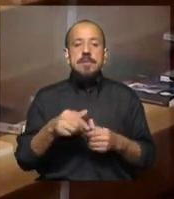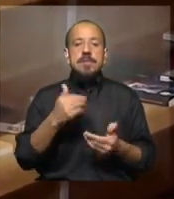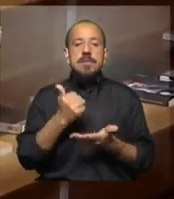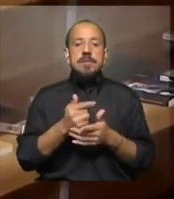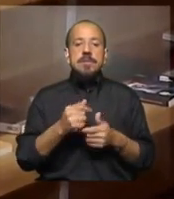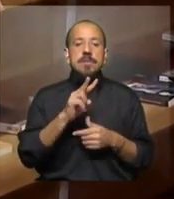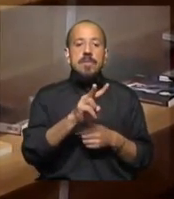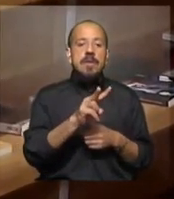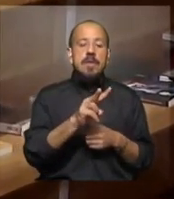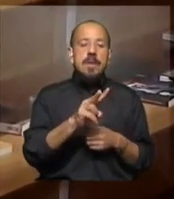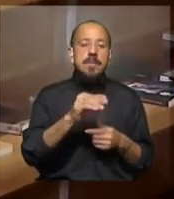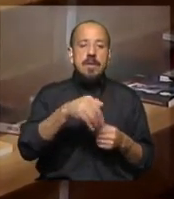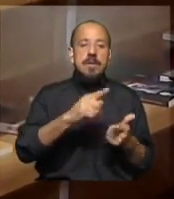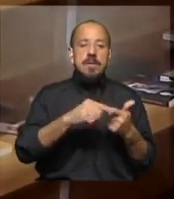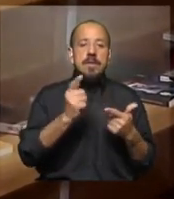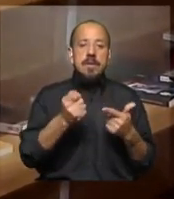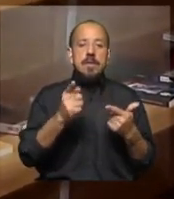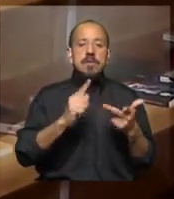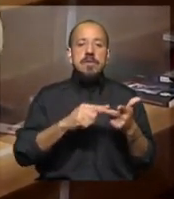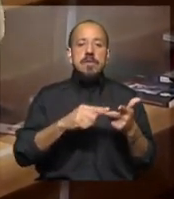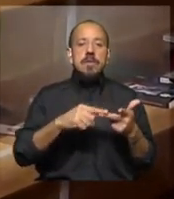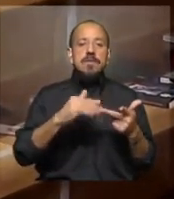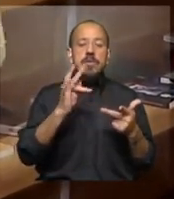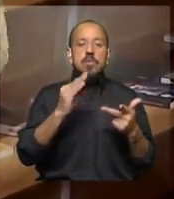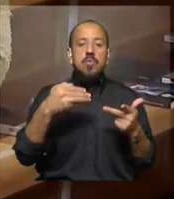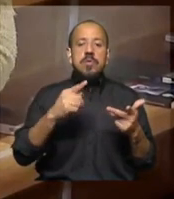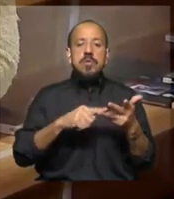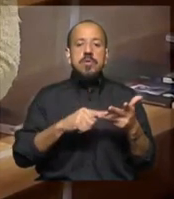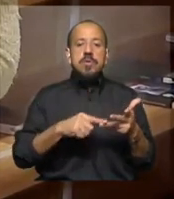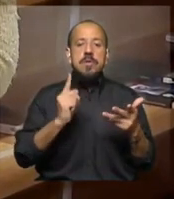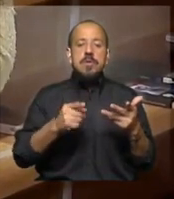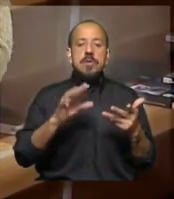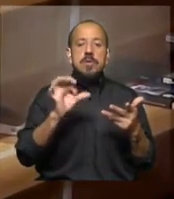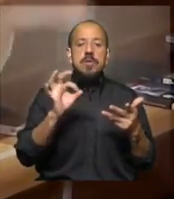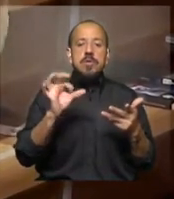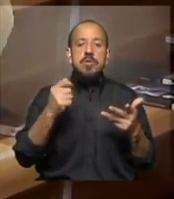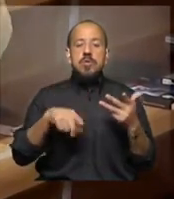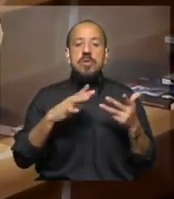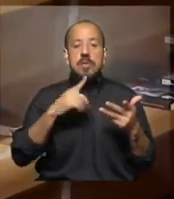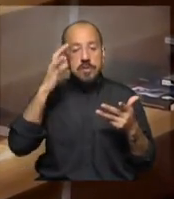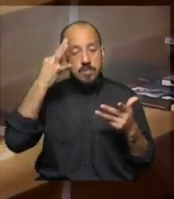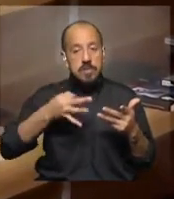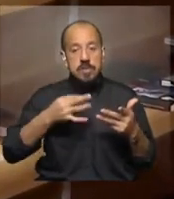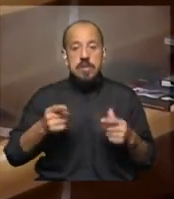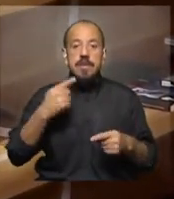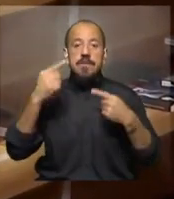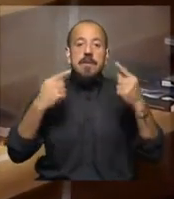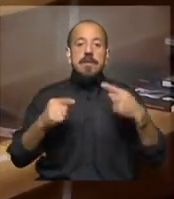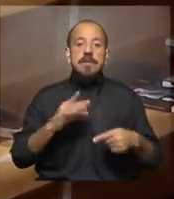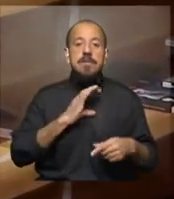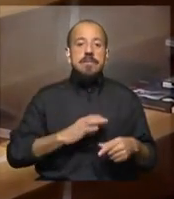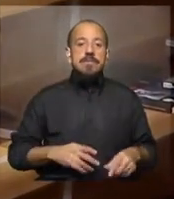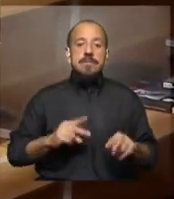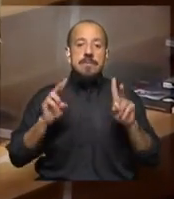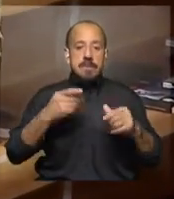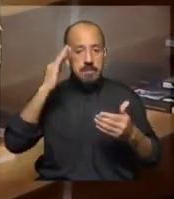mesa Virginia Martínez Alejandra Gregorio Fernando butazoni y Gabriela Sosa todos especialistas de distintas áreas en el mismo tema